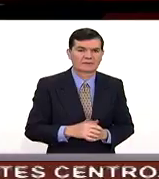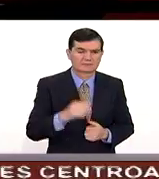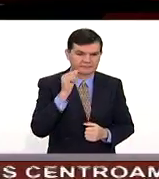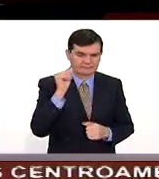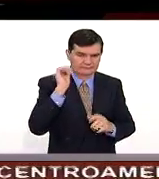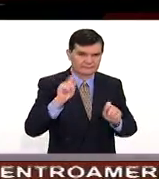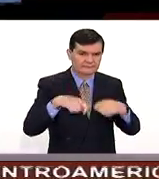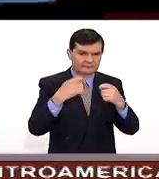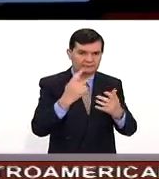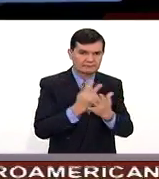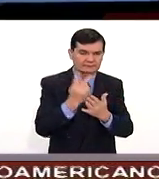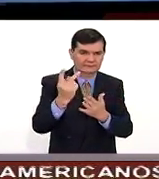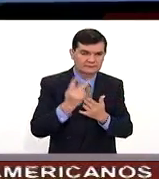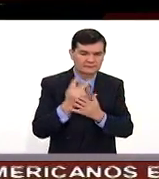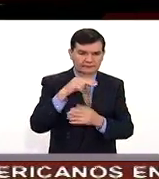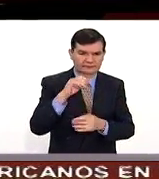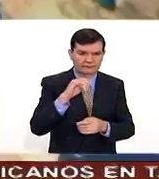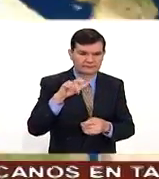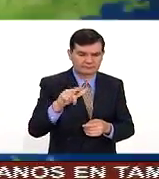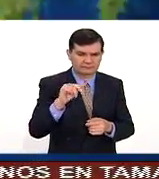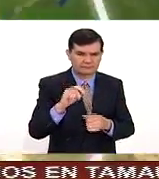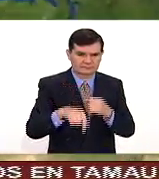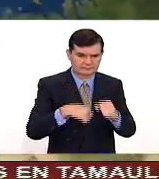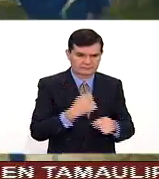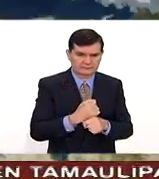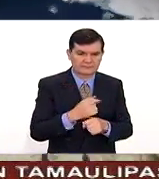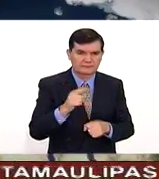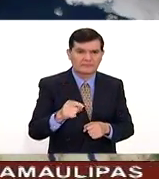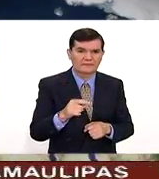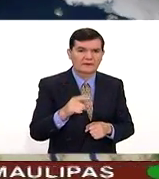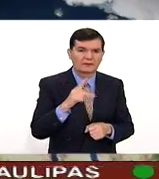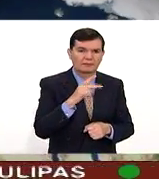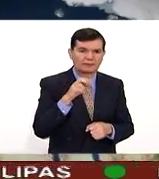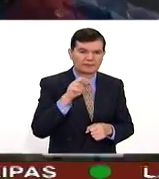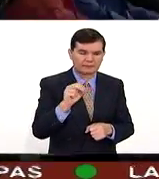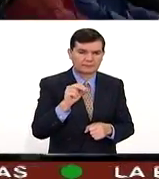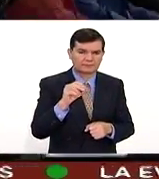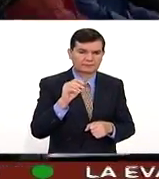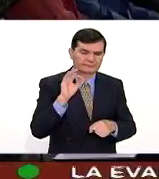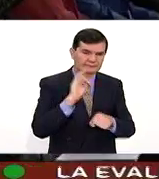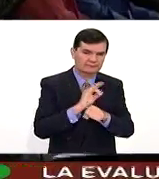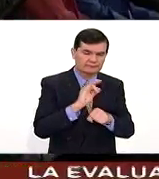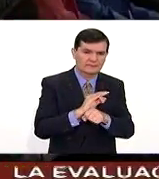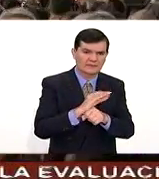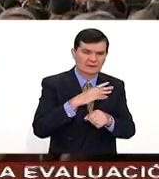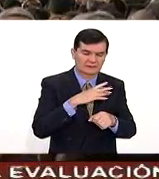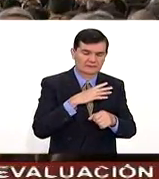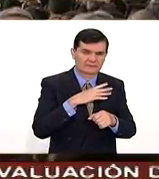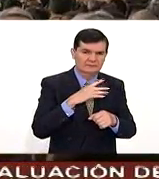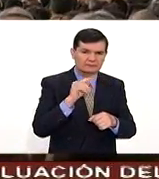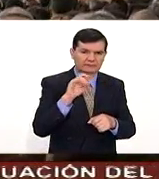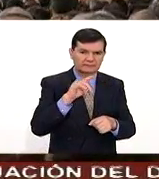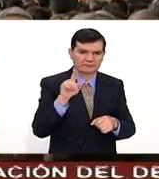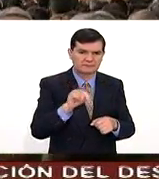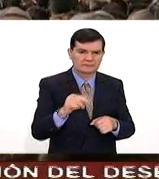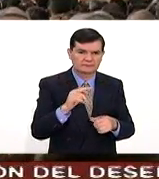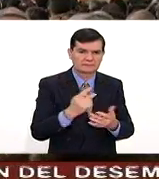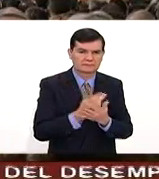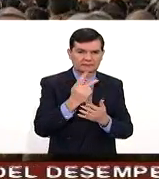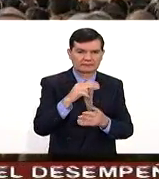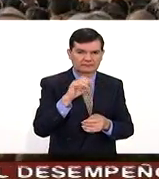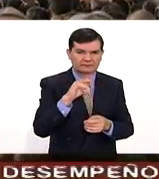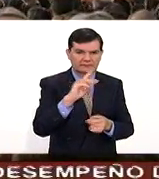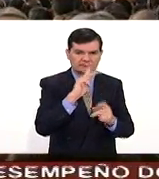Ayer se entregaron los premios Nobel de este año. Y el grupo prodemocrático de Túnez recibió el premio Nobel de la